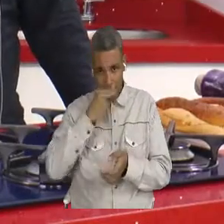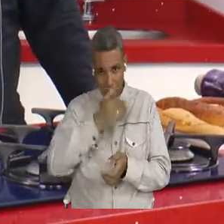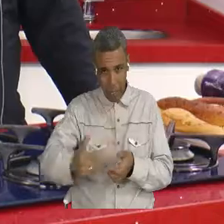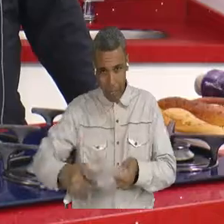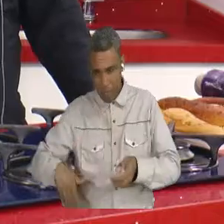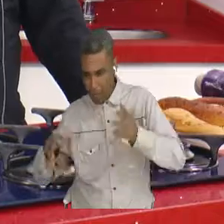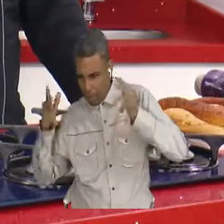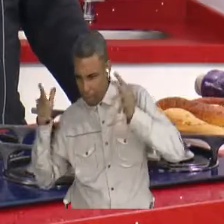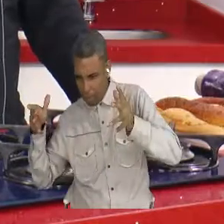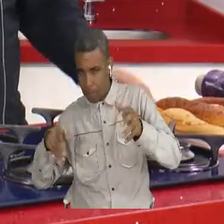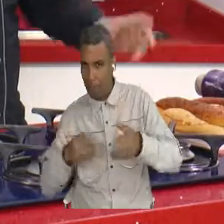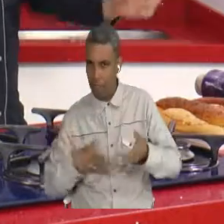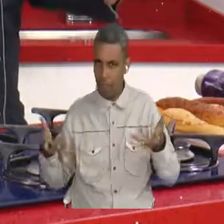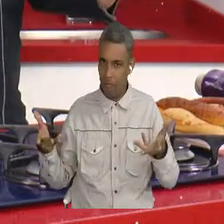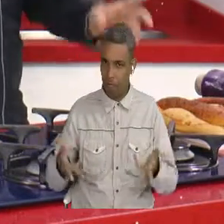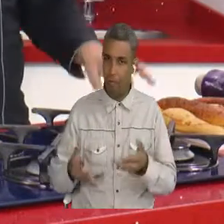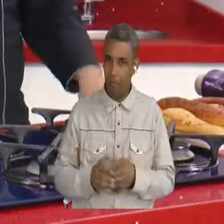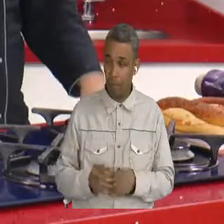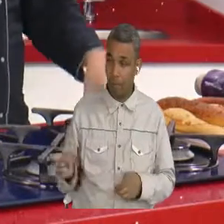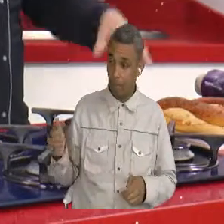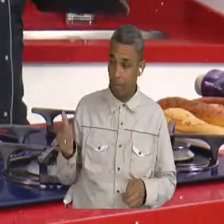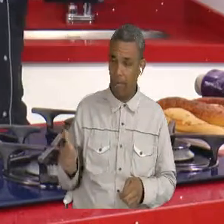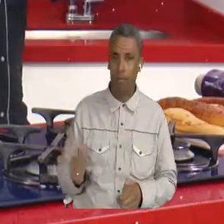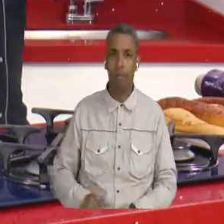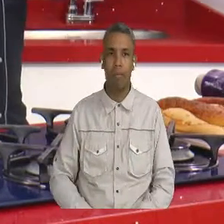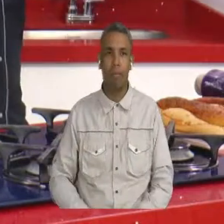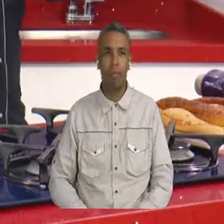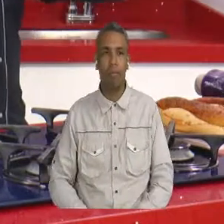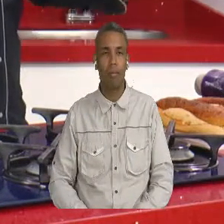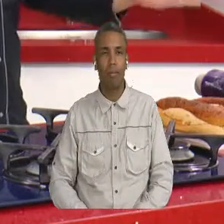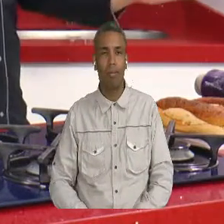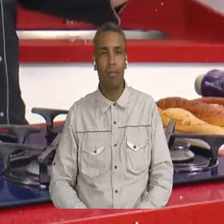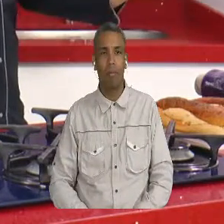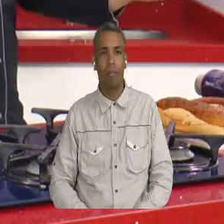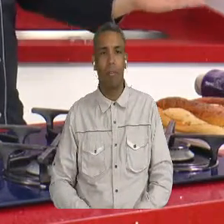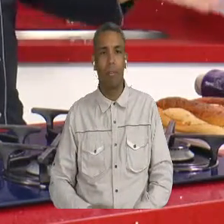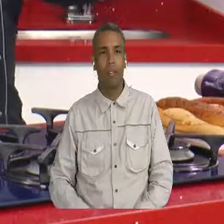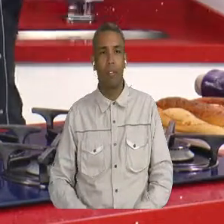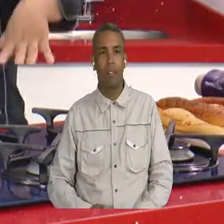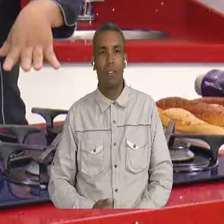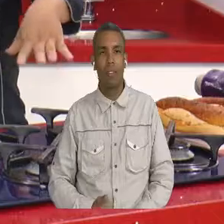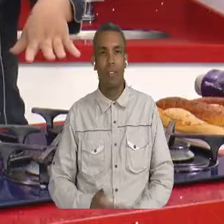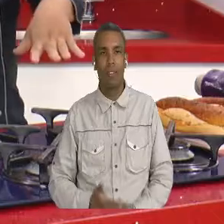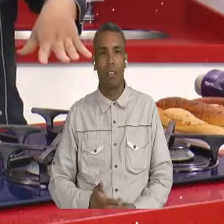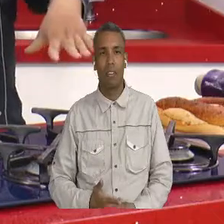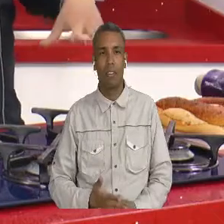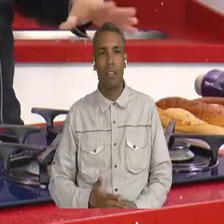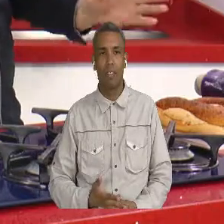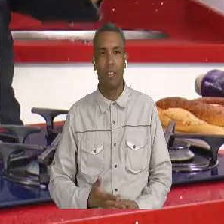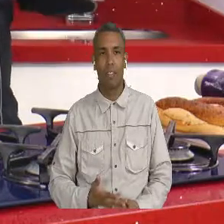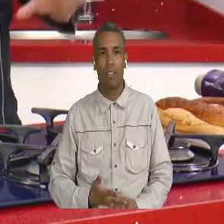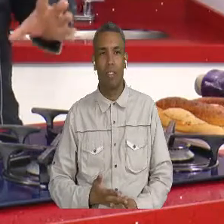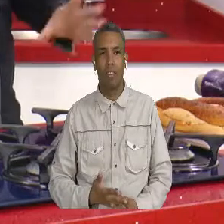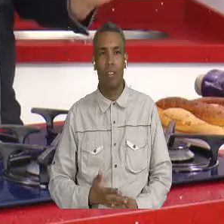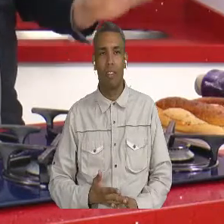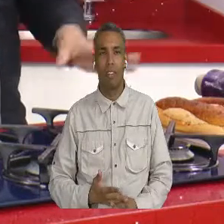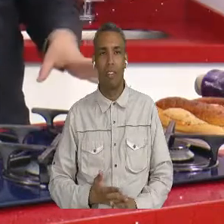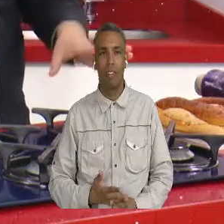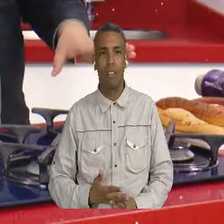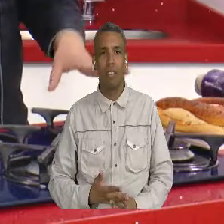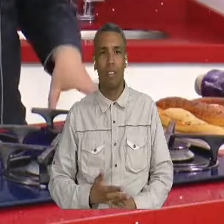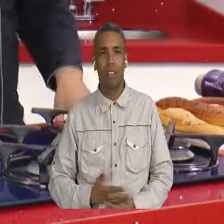talentos de Barranca Bermeja. Ah, bueno, bueno, genial, genial. Igual a toda la gente que quiera inscribir sus hijos, pues ya saben, ¿no? En